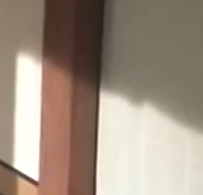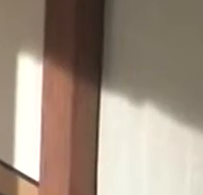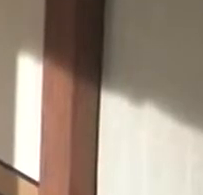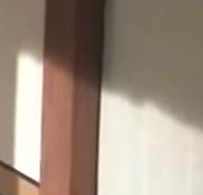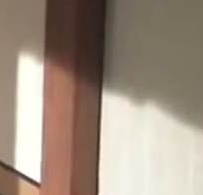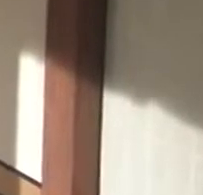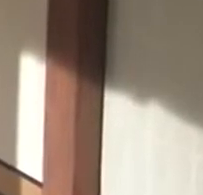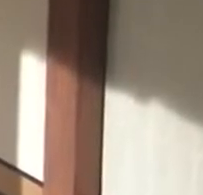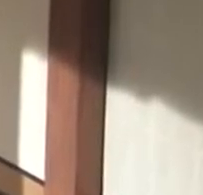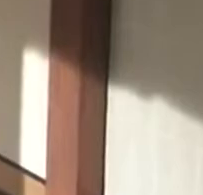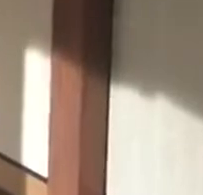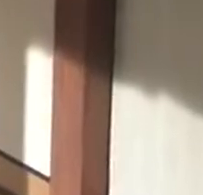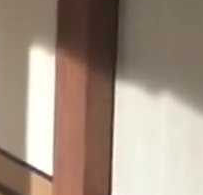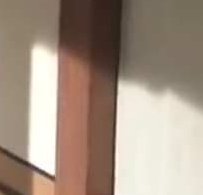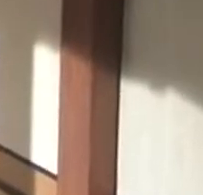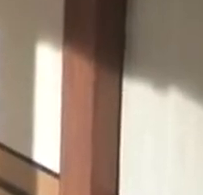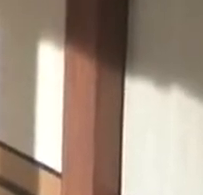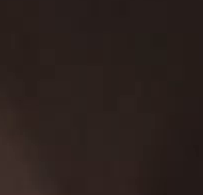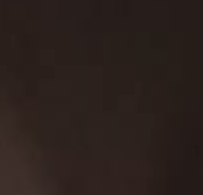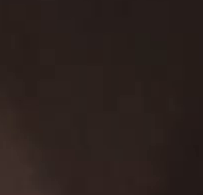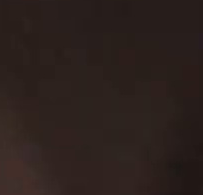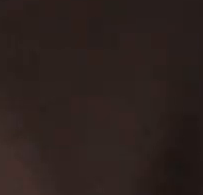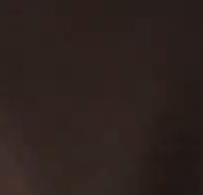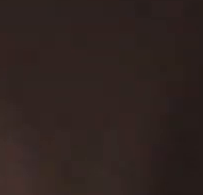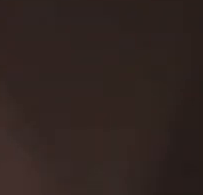Disculpen, pero supuse que esto sería urgente.